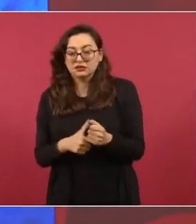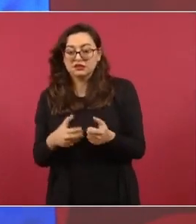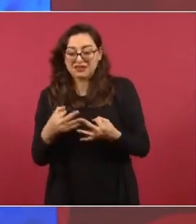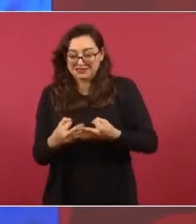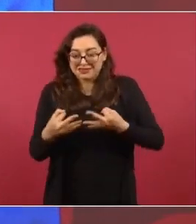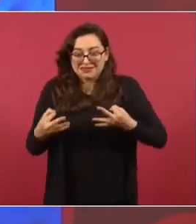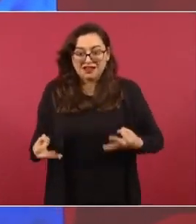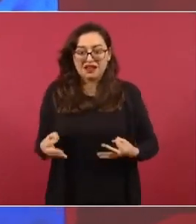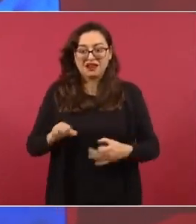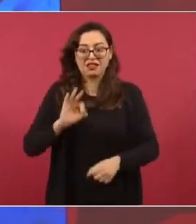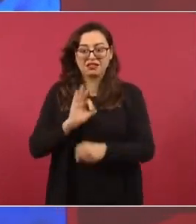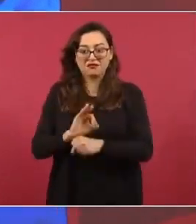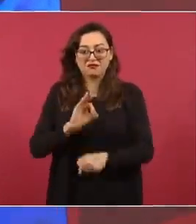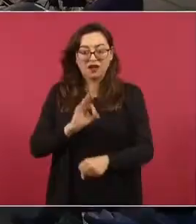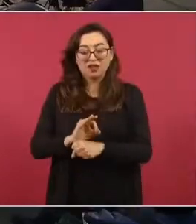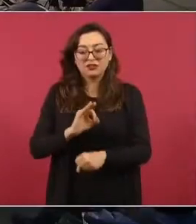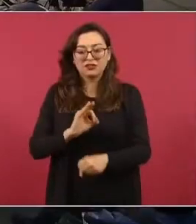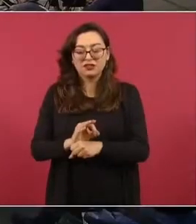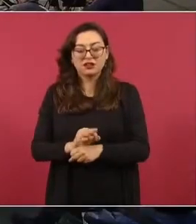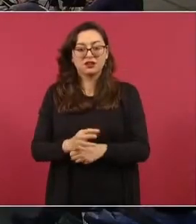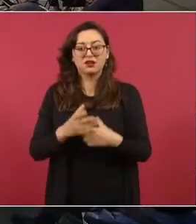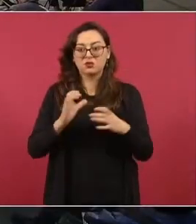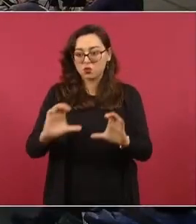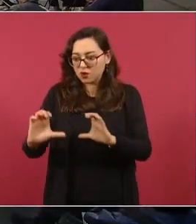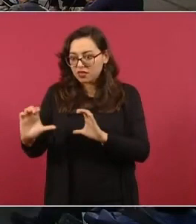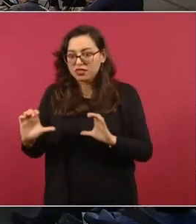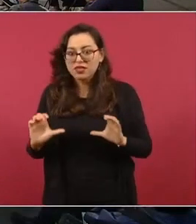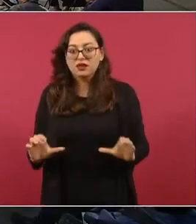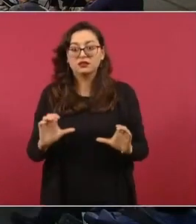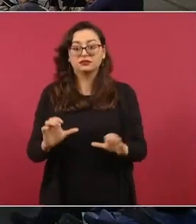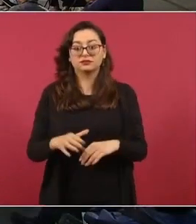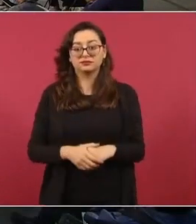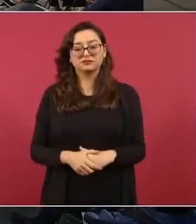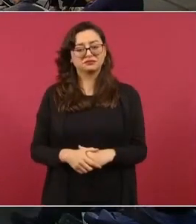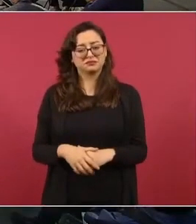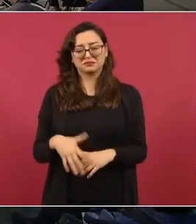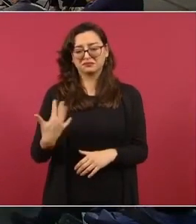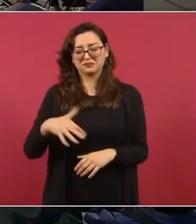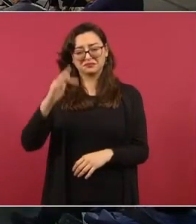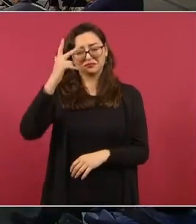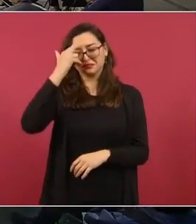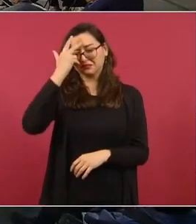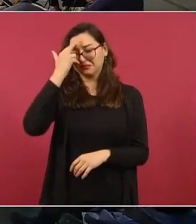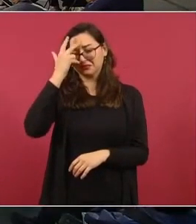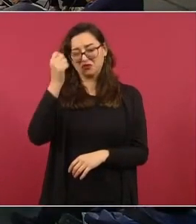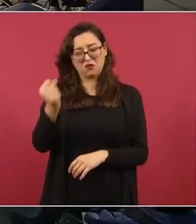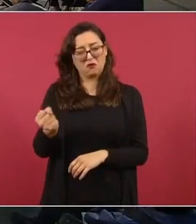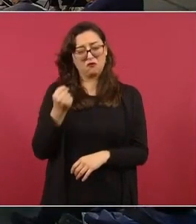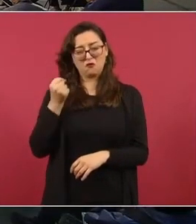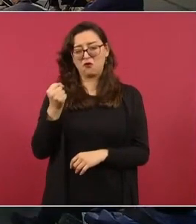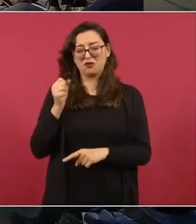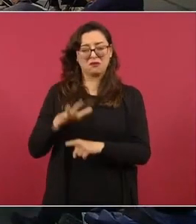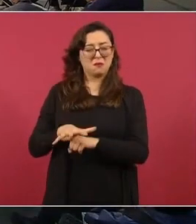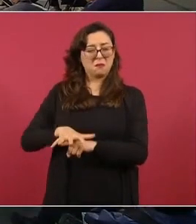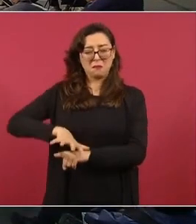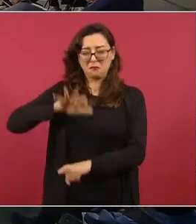Aquí se llevó a cabo una gran represión. Aquí estuvo Huerta